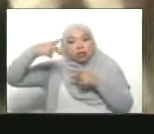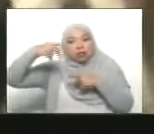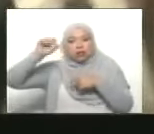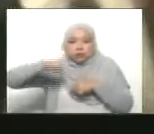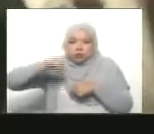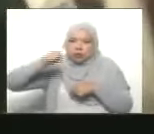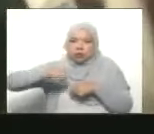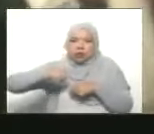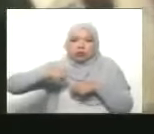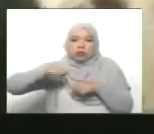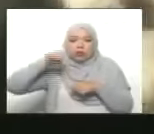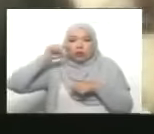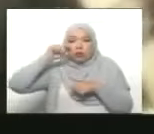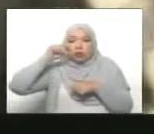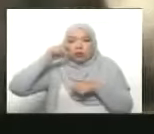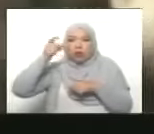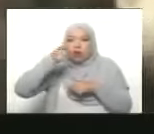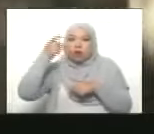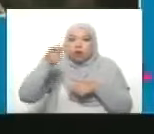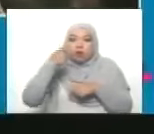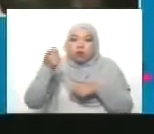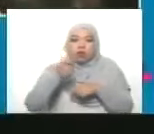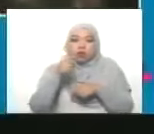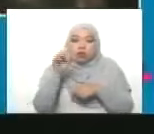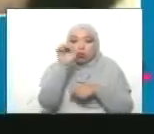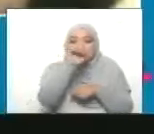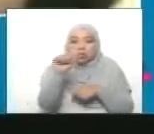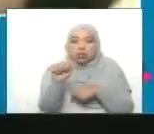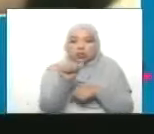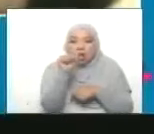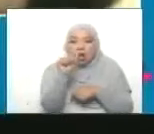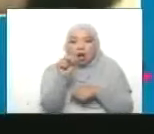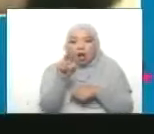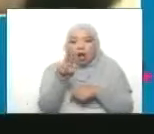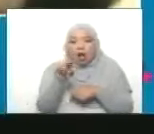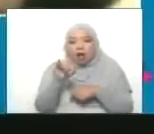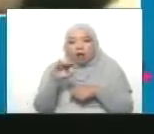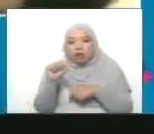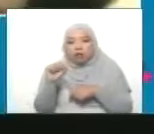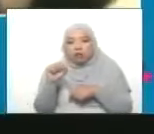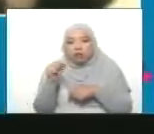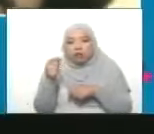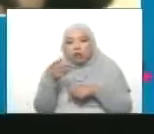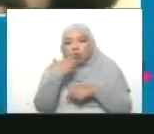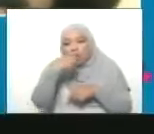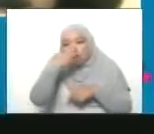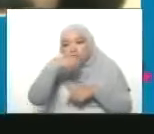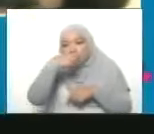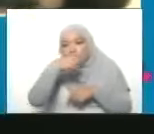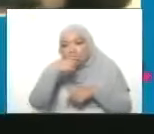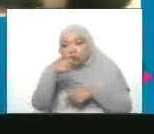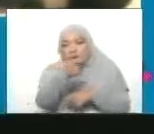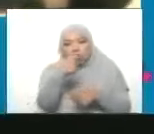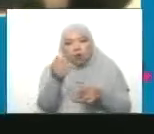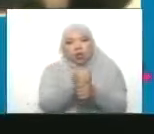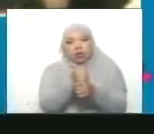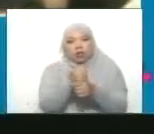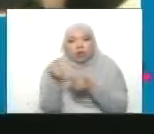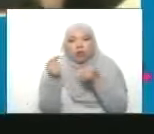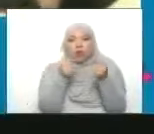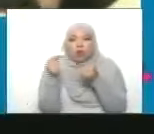Claro, sí. Tú busca Savia y Fruto. Búscala ahí. Savia y Fruto. Es una